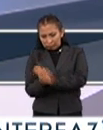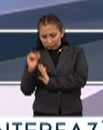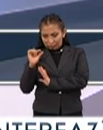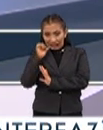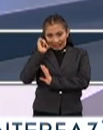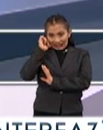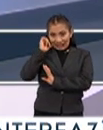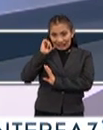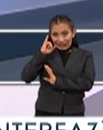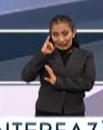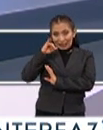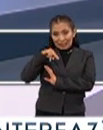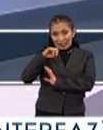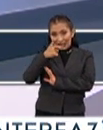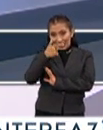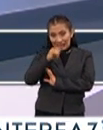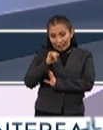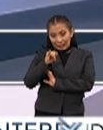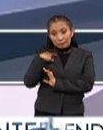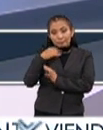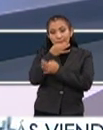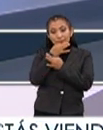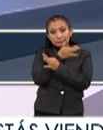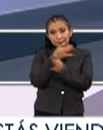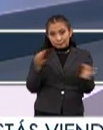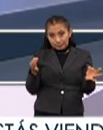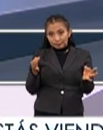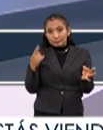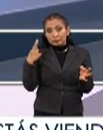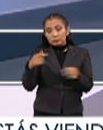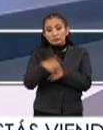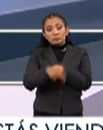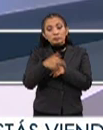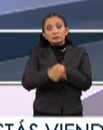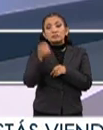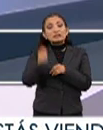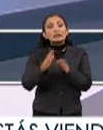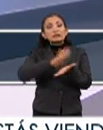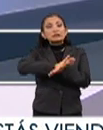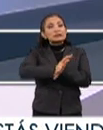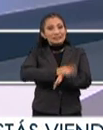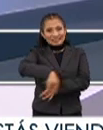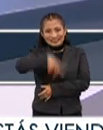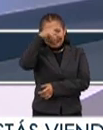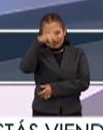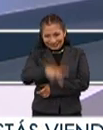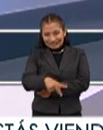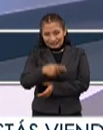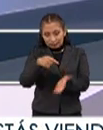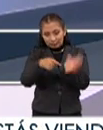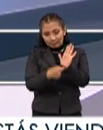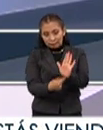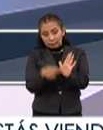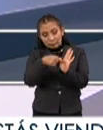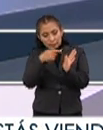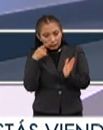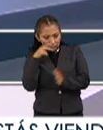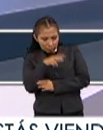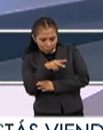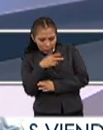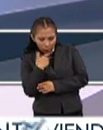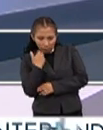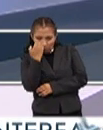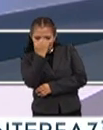apenas ayer el INEGI lanzó su cifra sobre discriminación en México, y lo que nos permiten